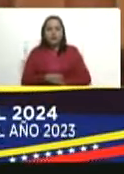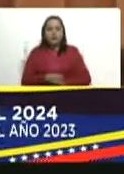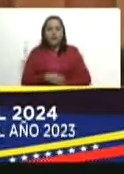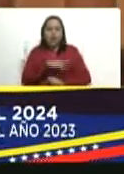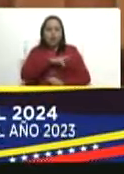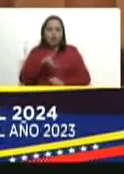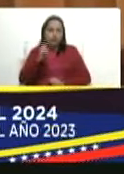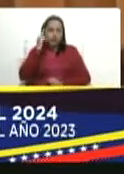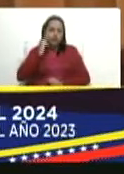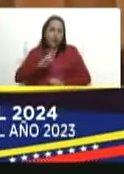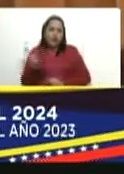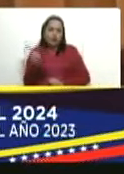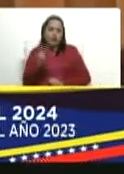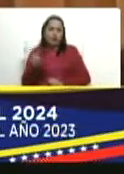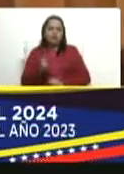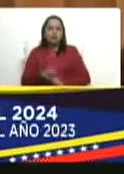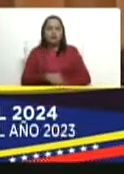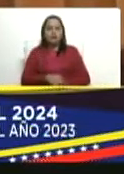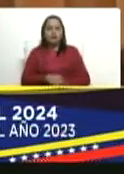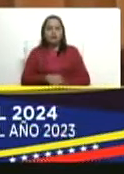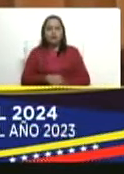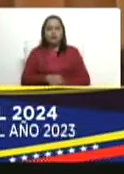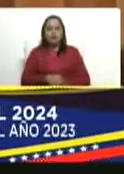República Bolivariana de Venezuela.